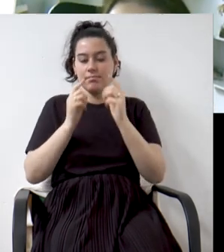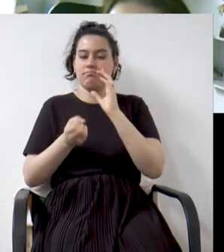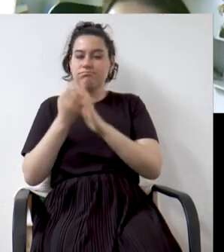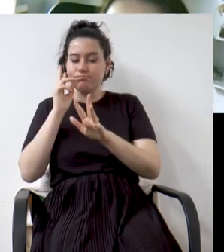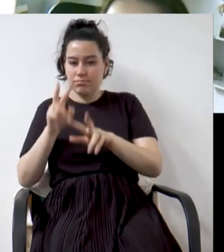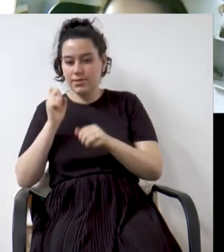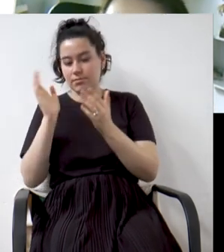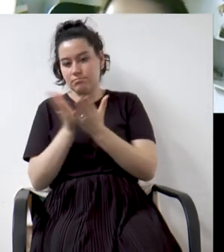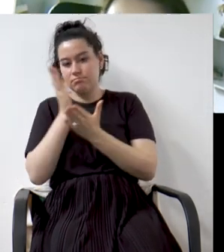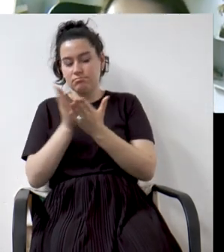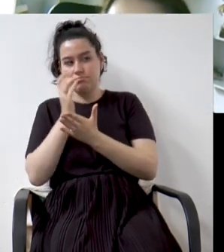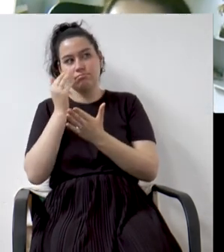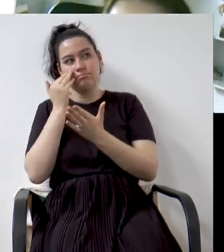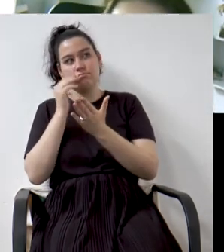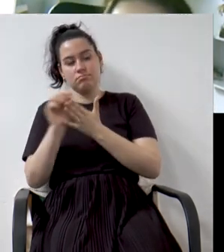conocimiento.